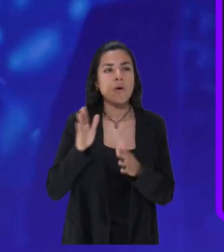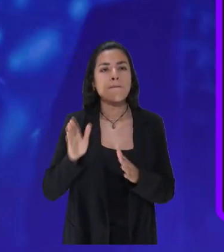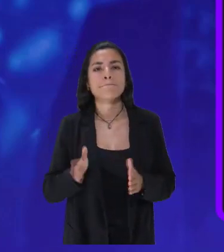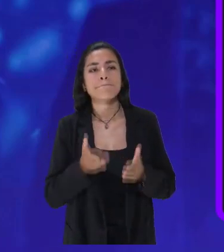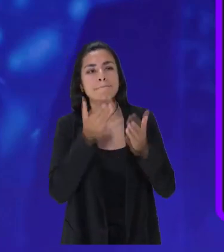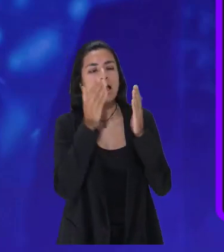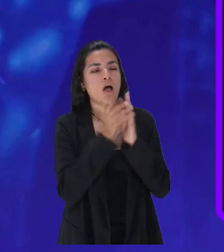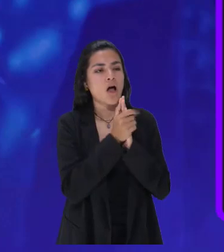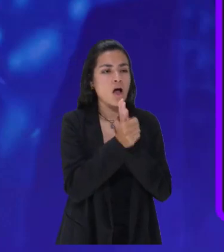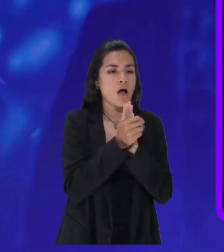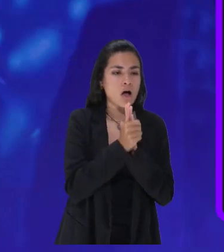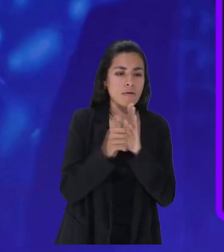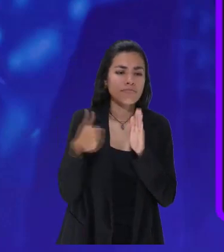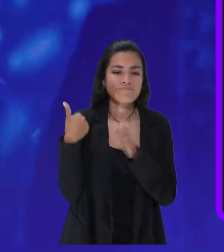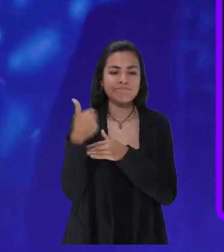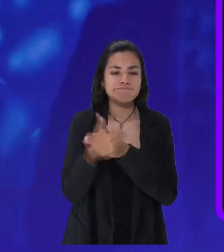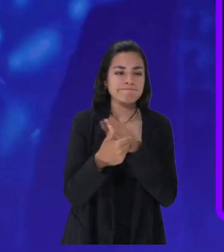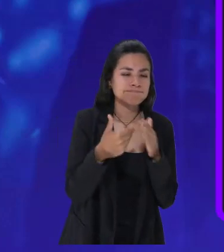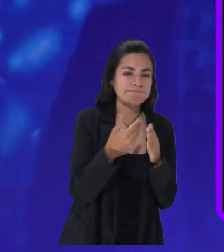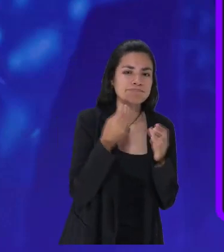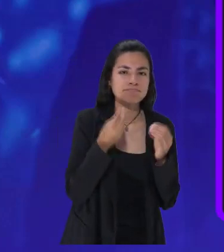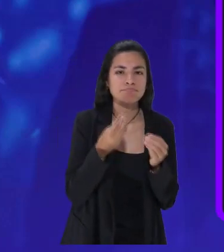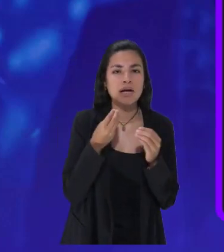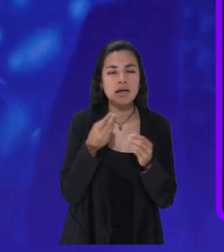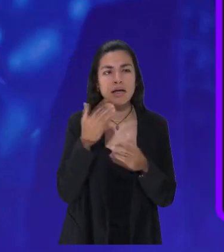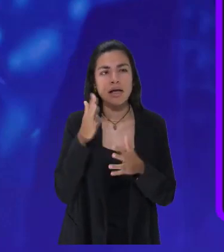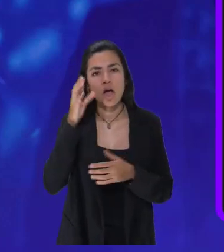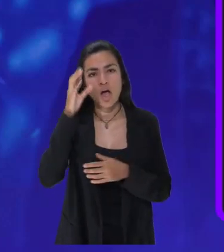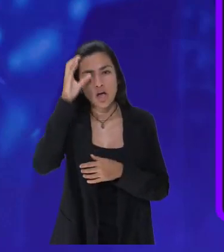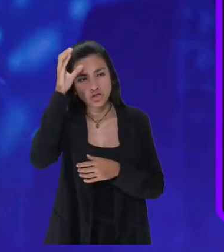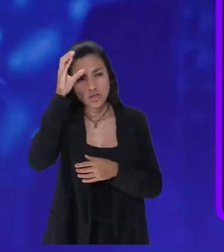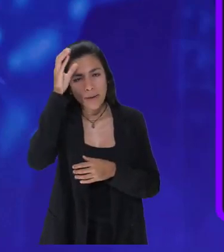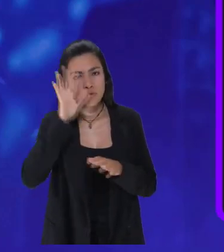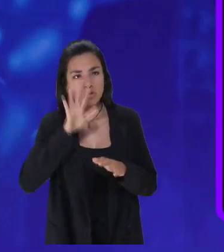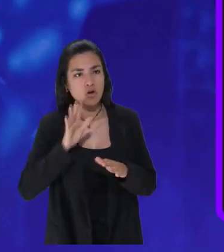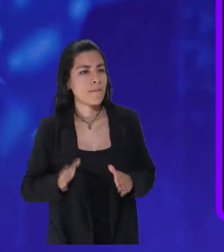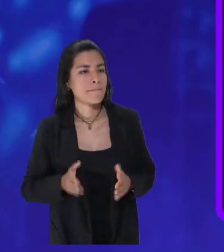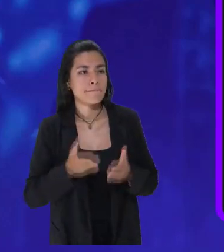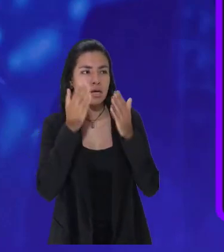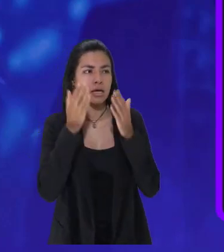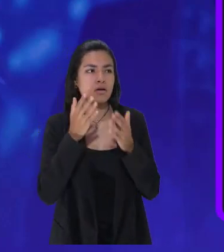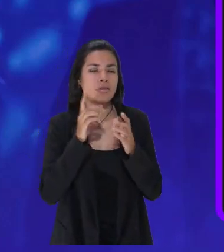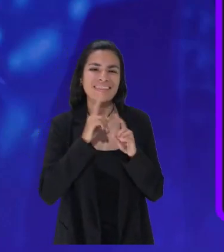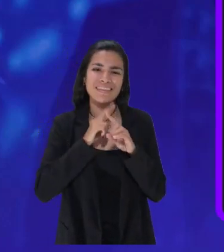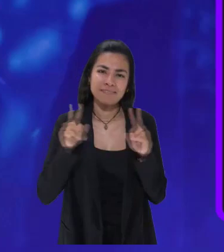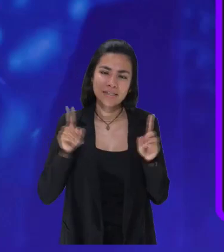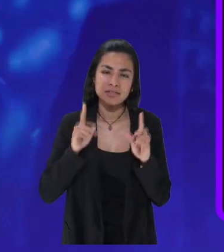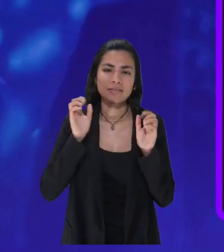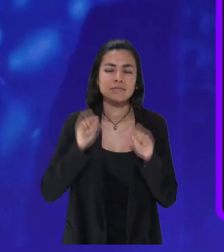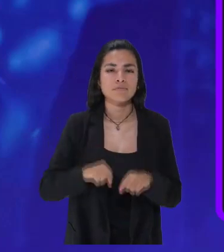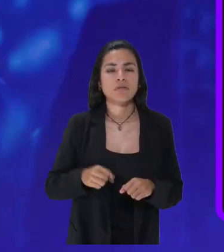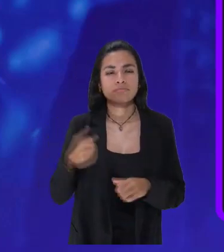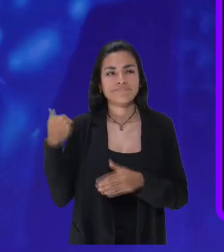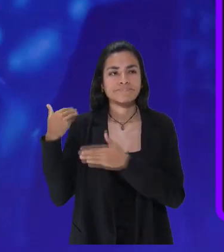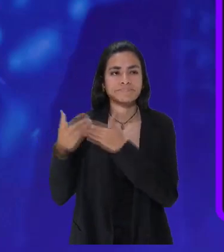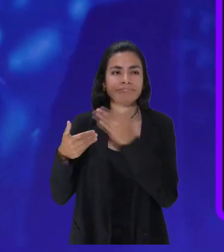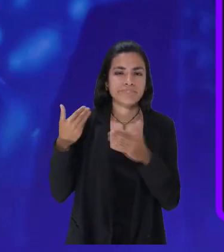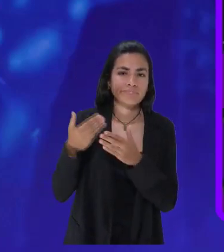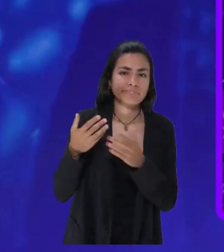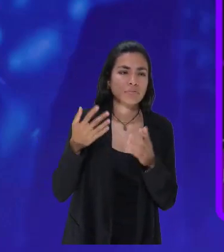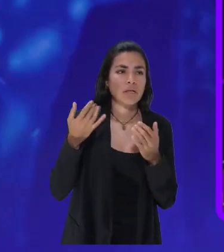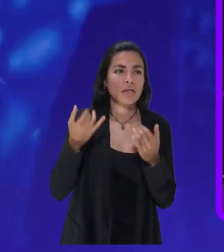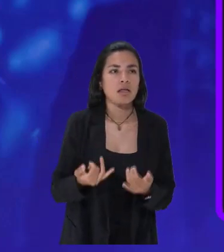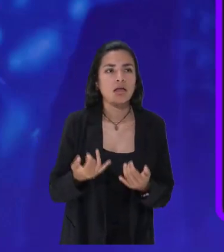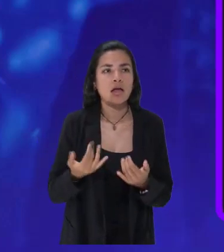habilidades y mejoran esos paso a paso para que tengan un concepto mucho mejor, más diferente de lo que se viene haciendo